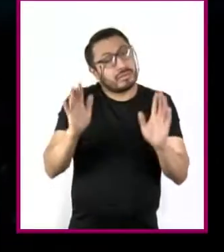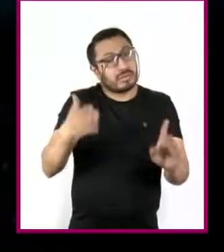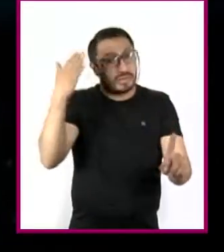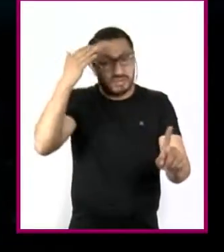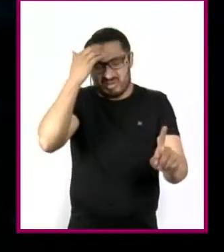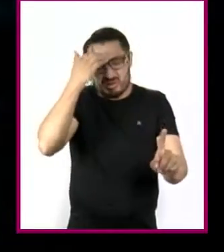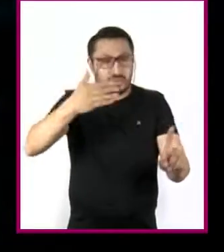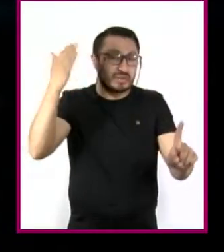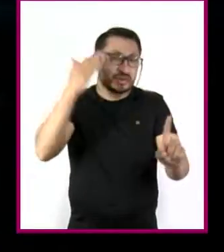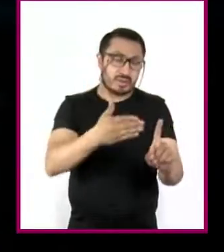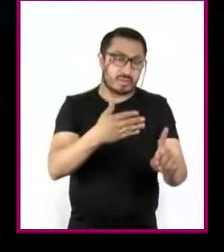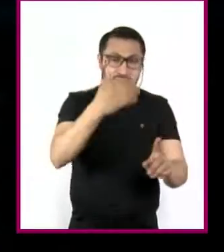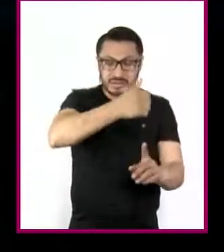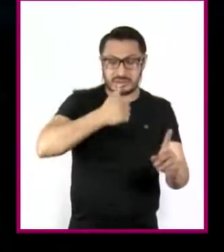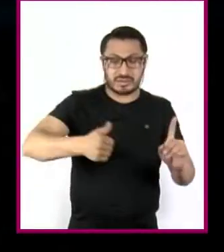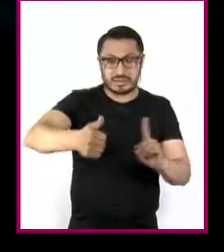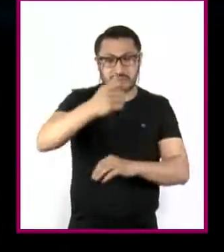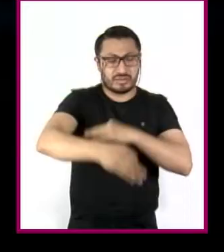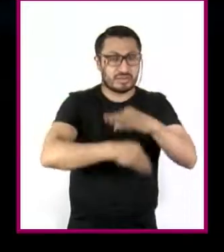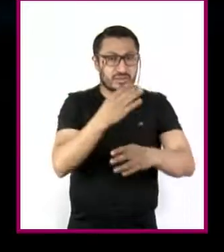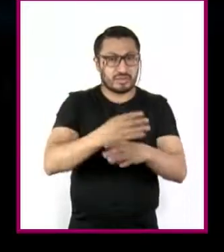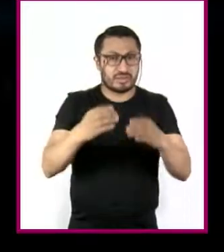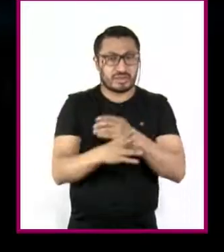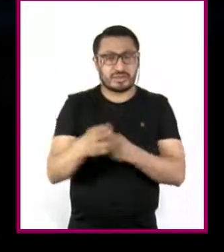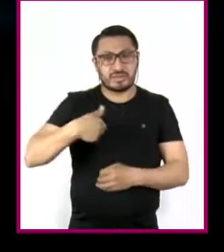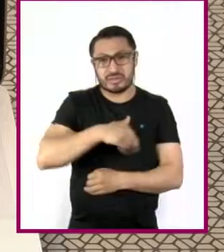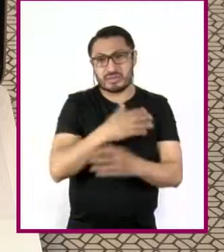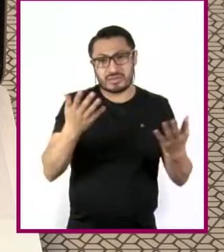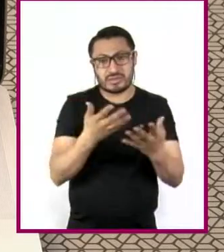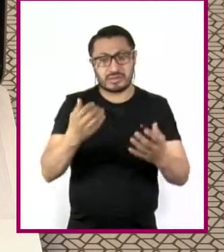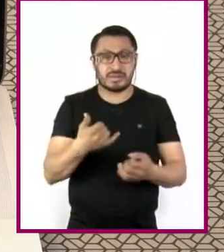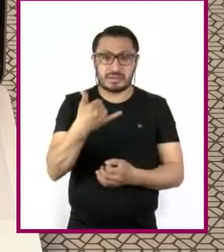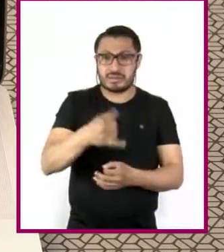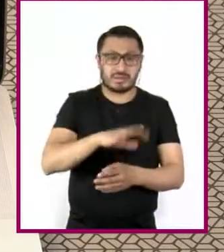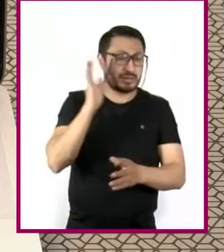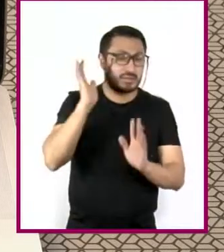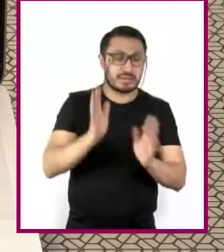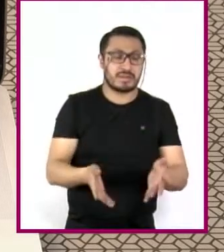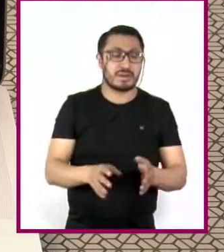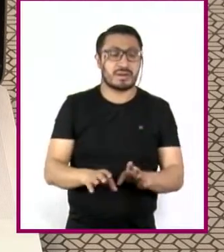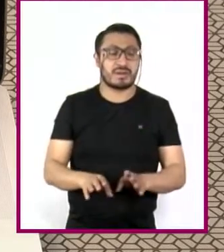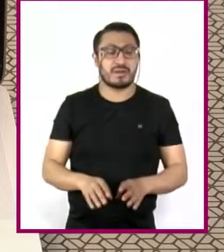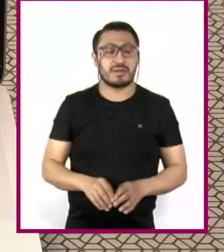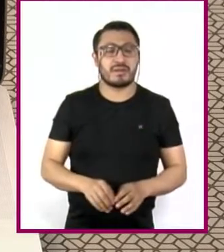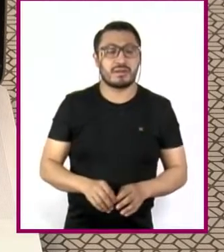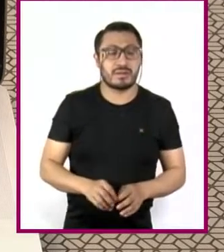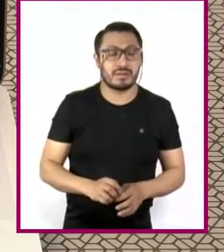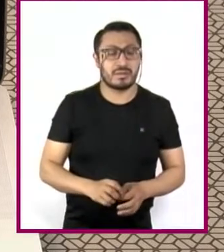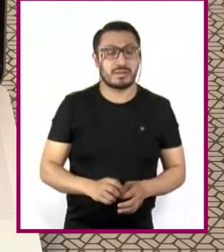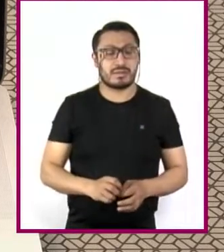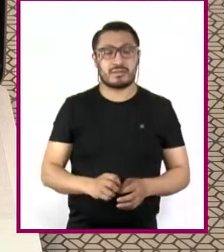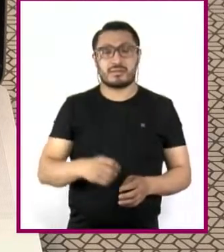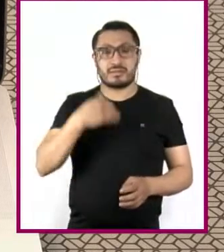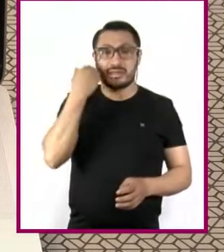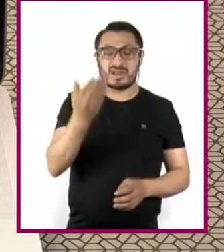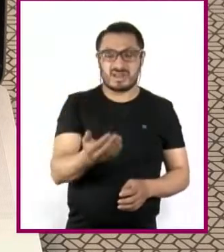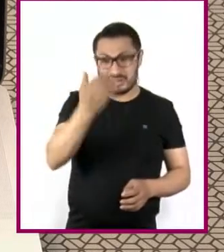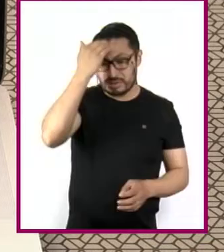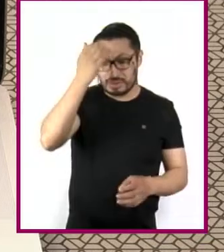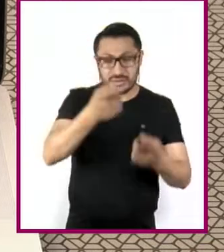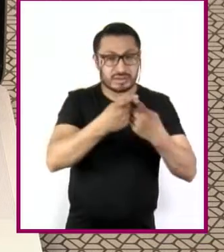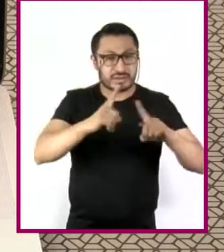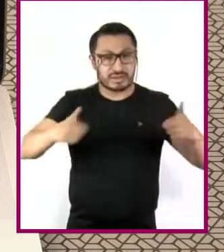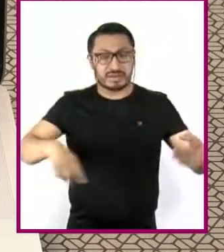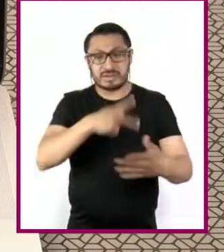con todas estas cosas que hemos hecho. Y pues bueno, solamente tener la inquietud y las ganas de desarrollar